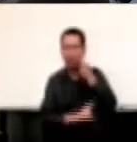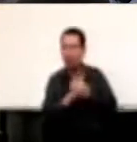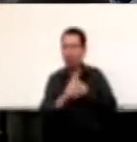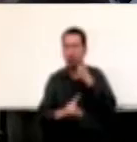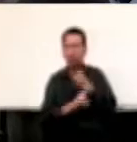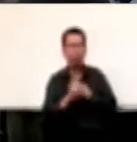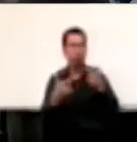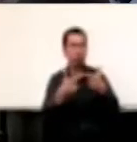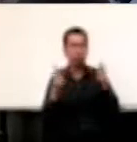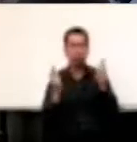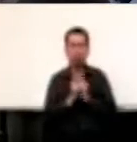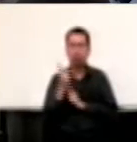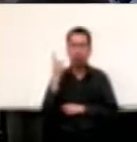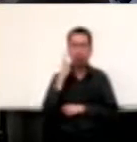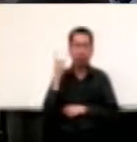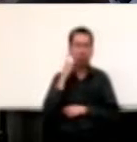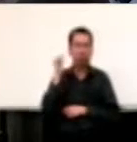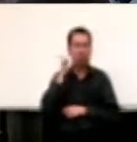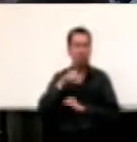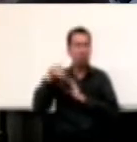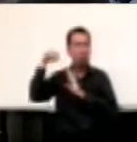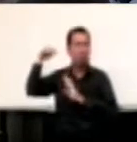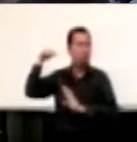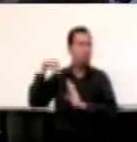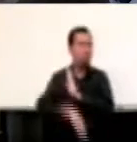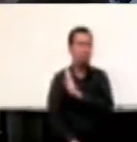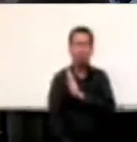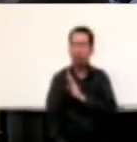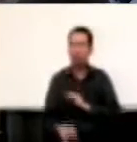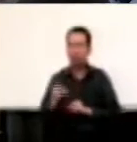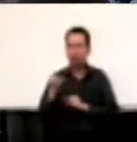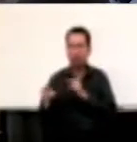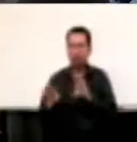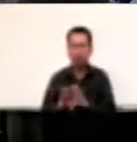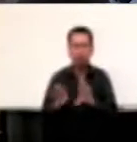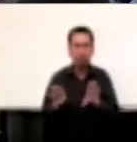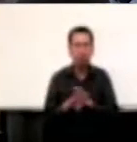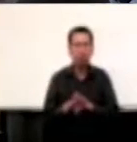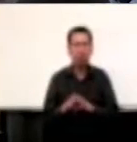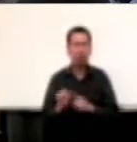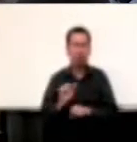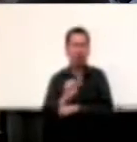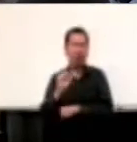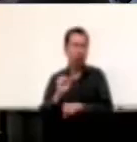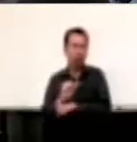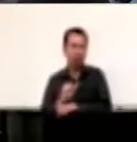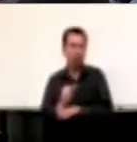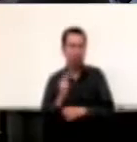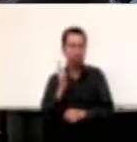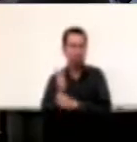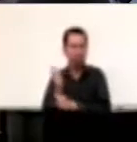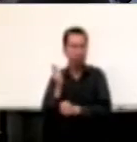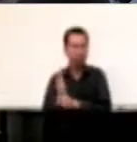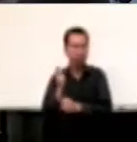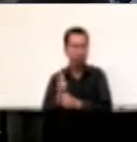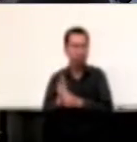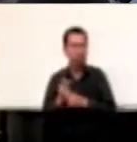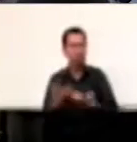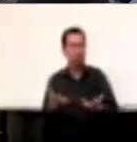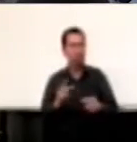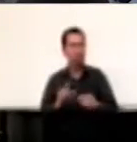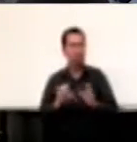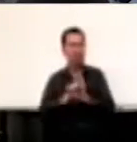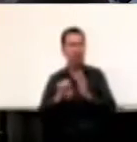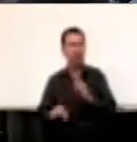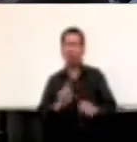de partidos pues casi colapsaron, se desinstitucionalizaba fuertemente. Evidencia de muchos estudios mostraba que en el